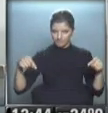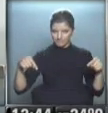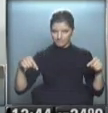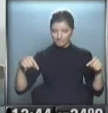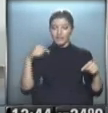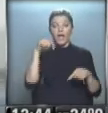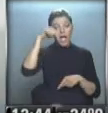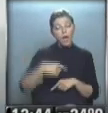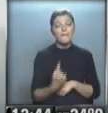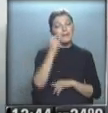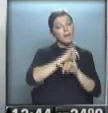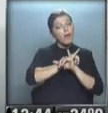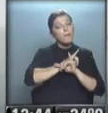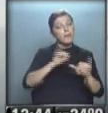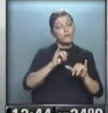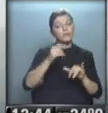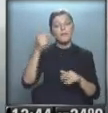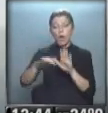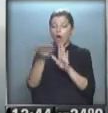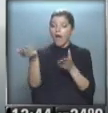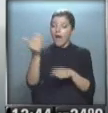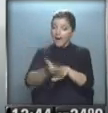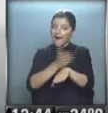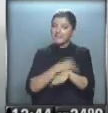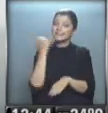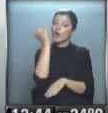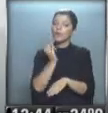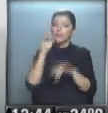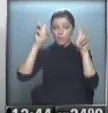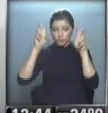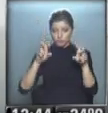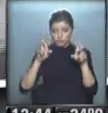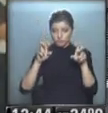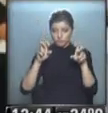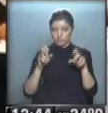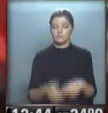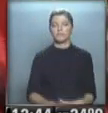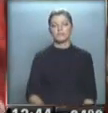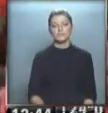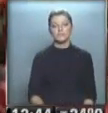4535-0709. Primera pausa y los datos que les damos para desarrollar el próximo bloque.